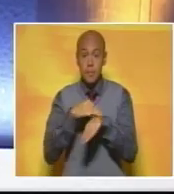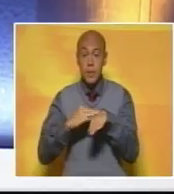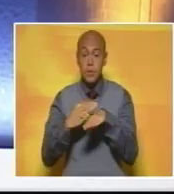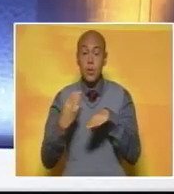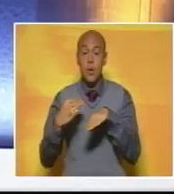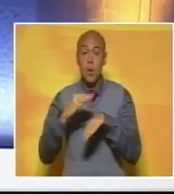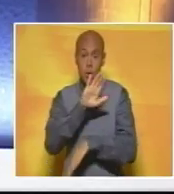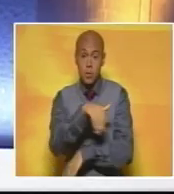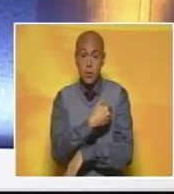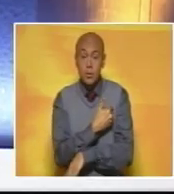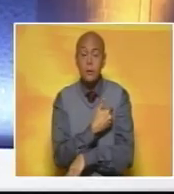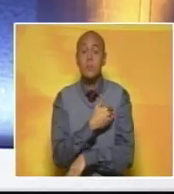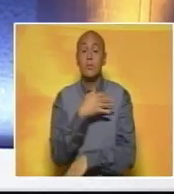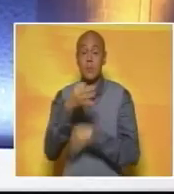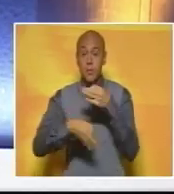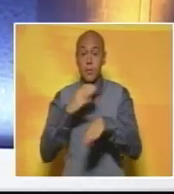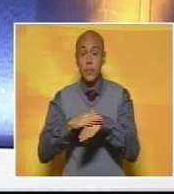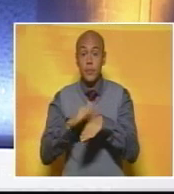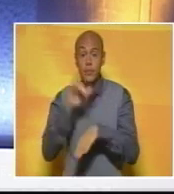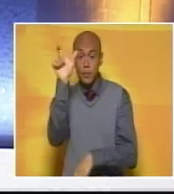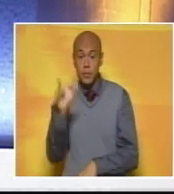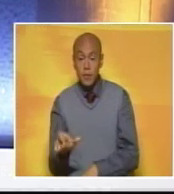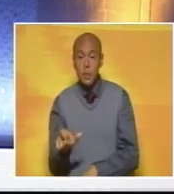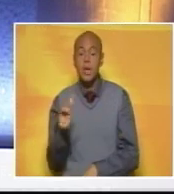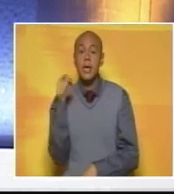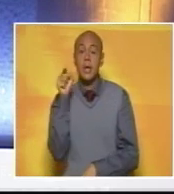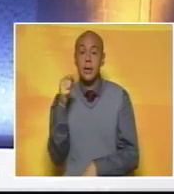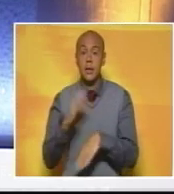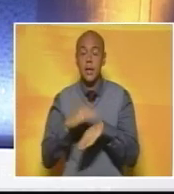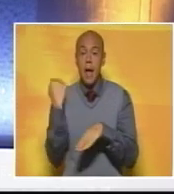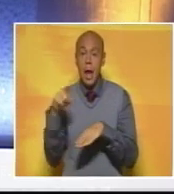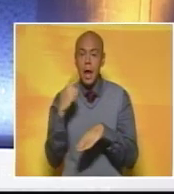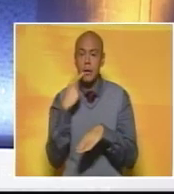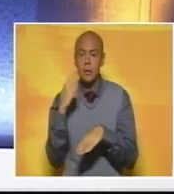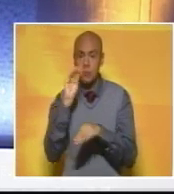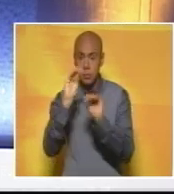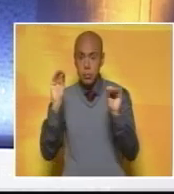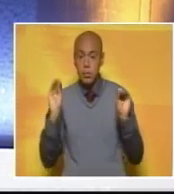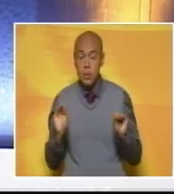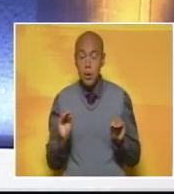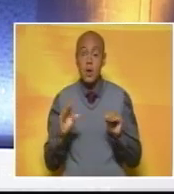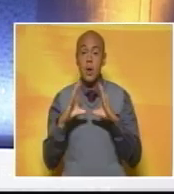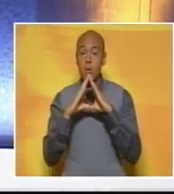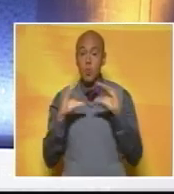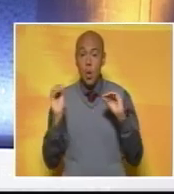Educación Universitaria, César Trompis, aseveró que están preparando la convocatoria de elecciones en todas las